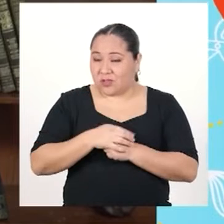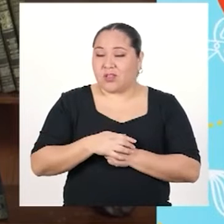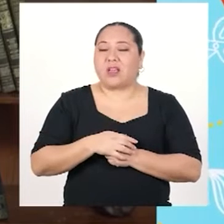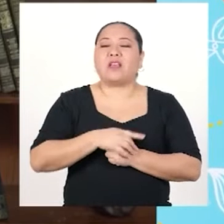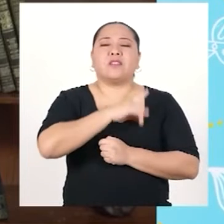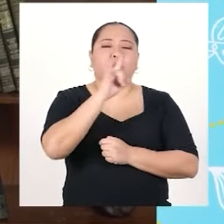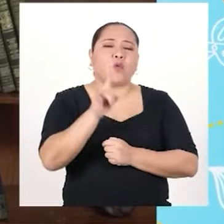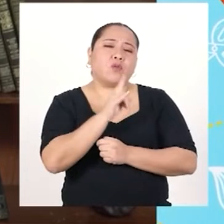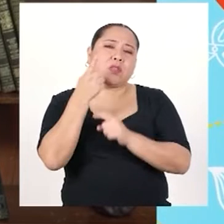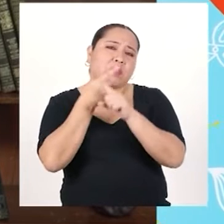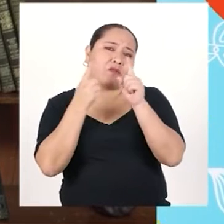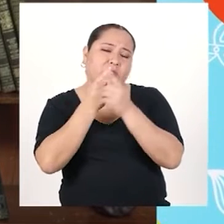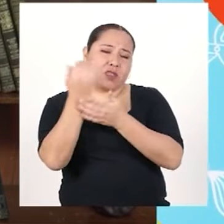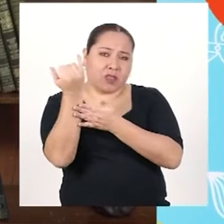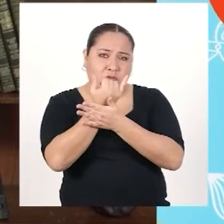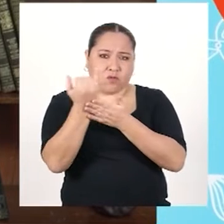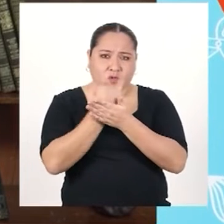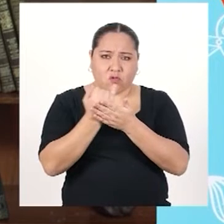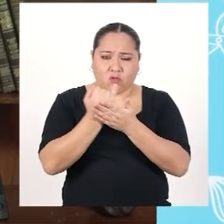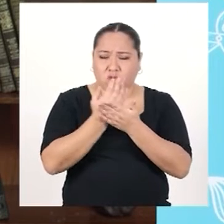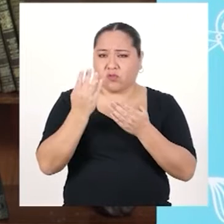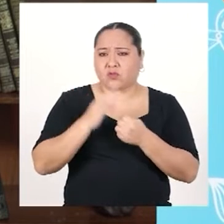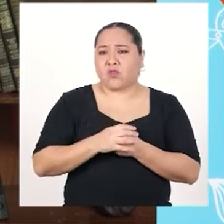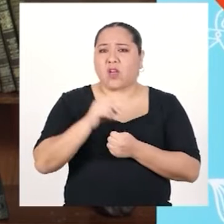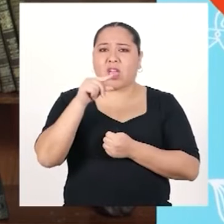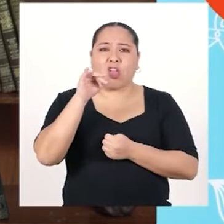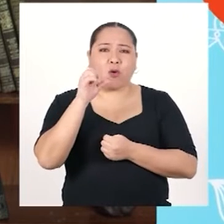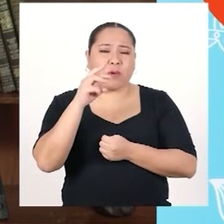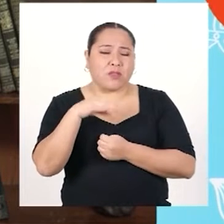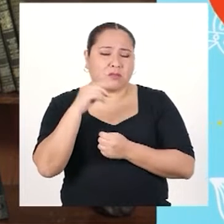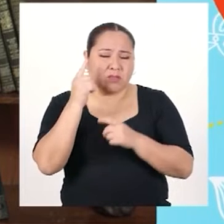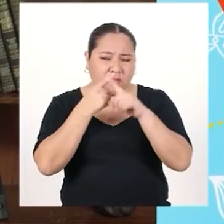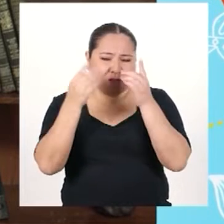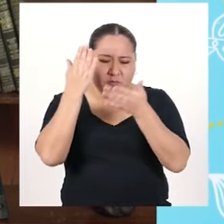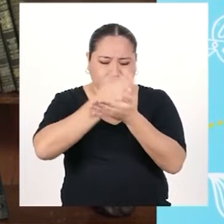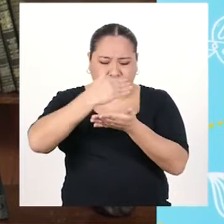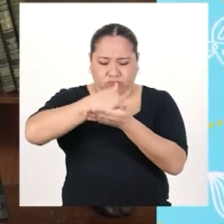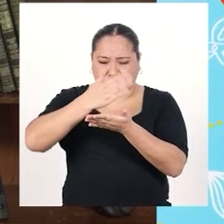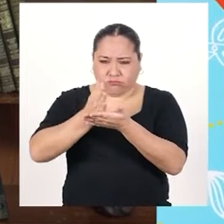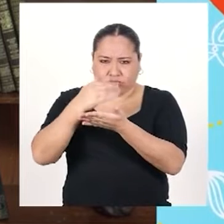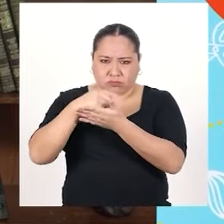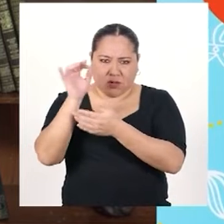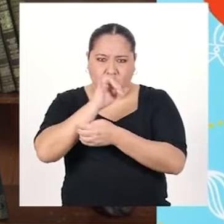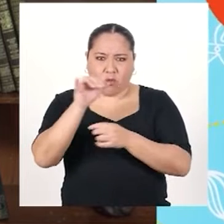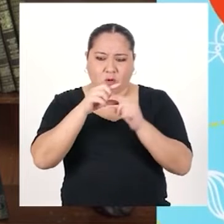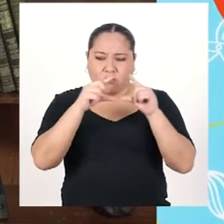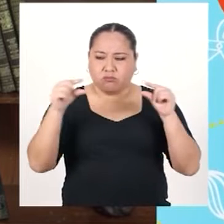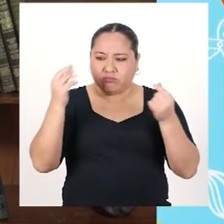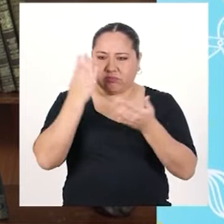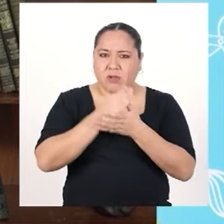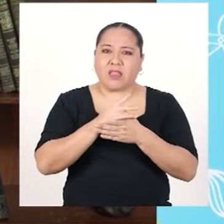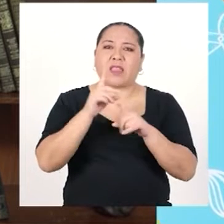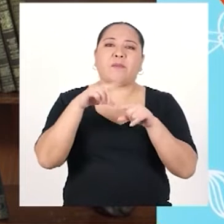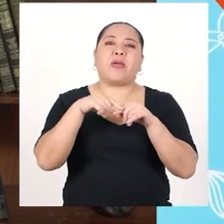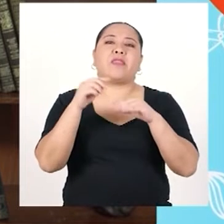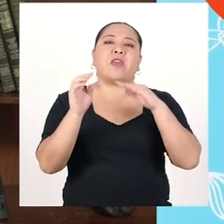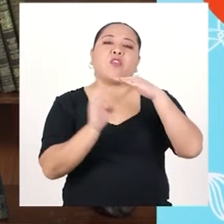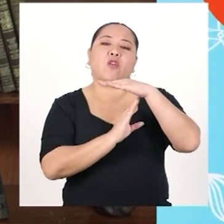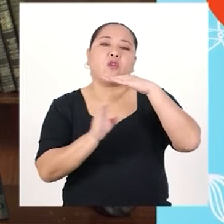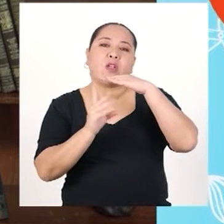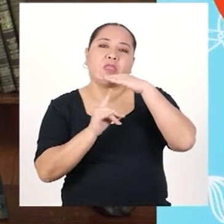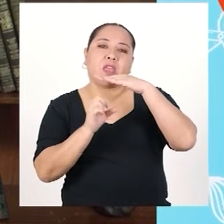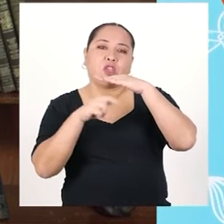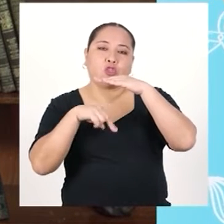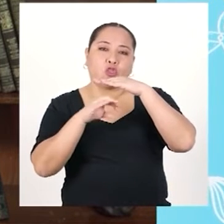Suelen utilizarse figuras geométricas seccionadas en una cantidad de partes iguales, como lo indica el denominador, y se sombrea